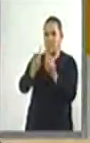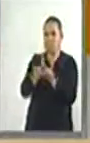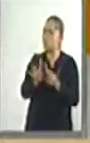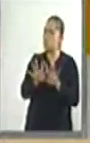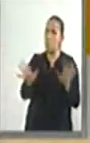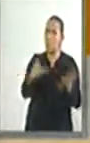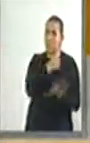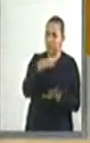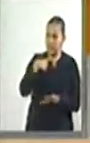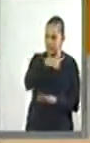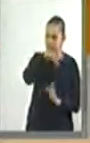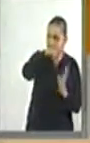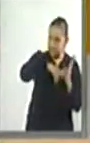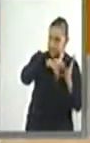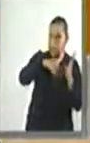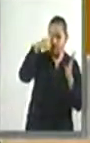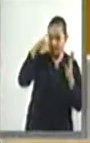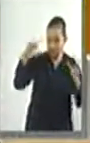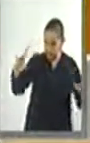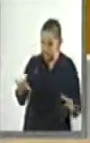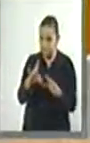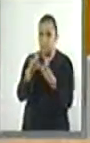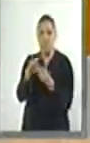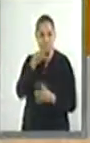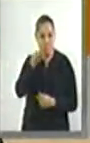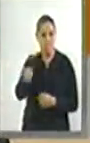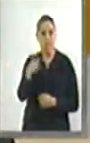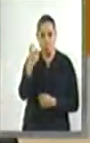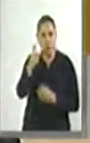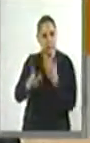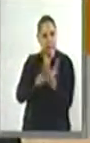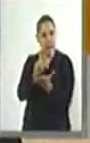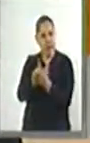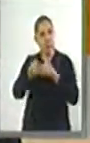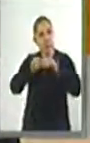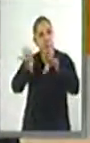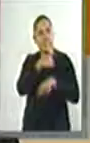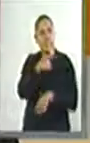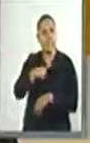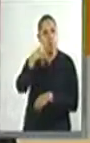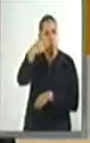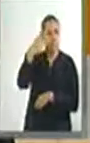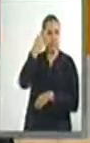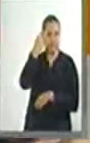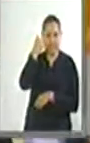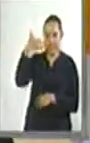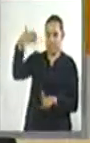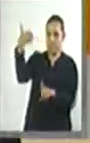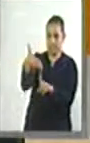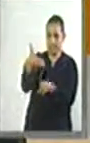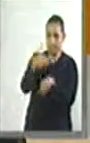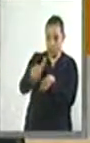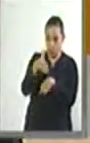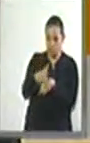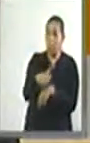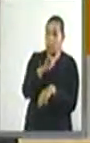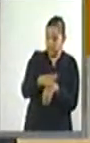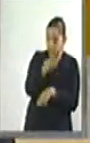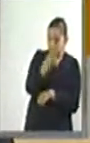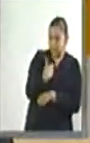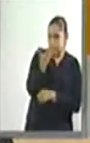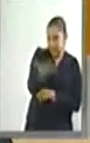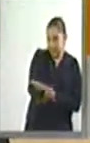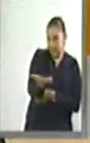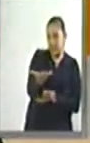que aquí votamos. Por eso, votamos a favor y les pedimos el voto a favor del presente dictamen para que el Secretariado Ejecutivo